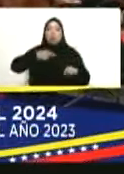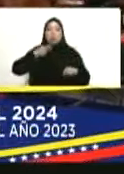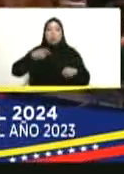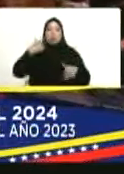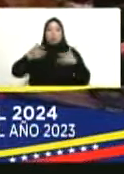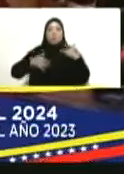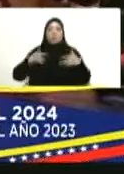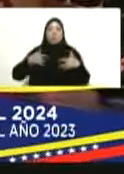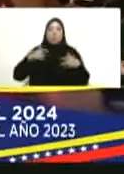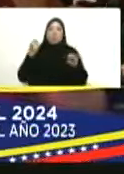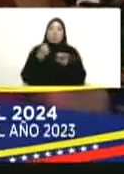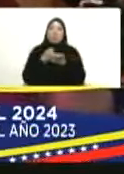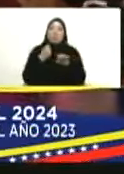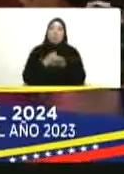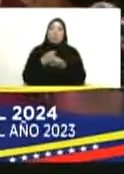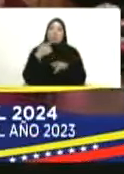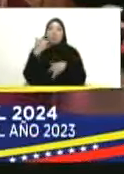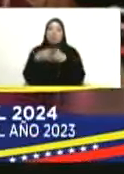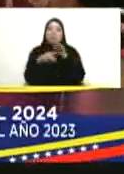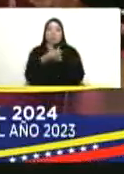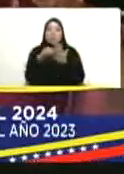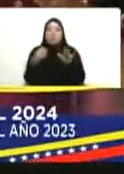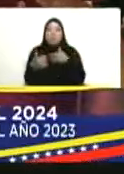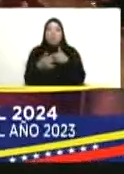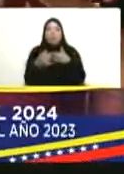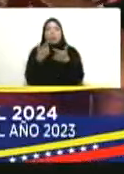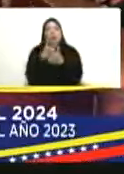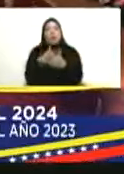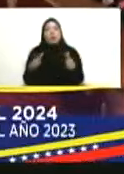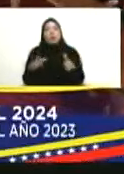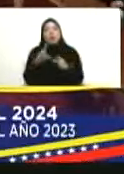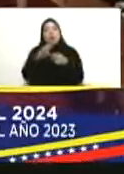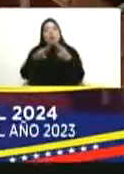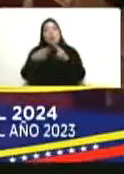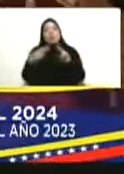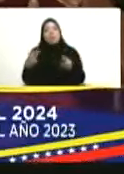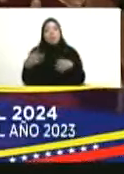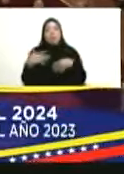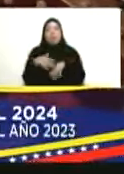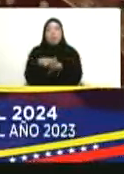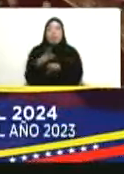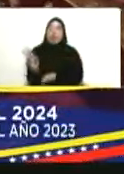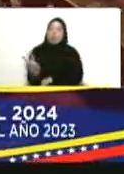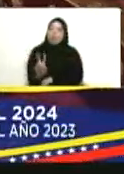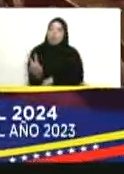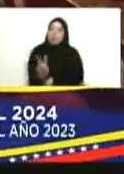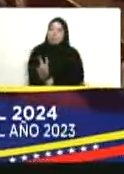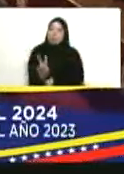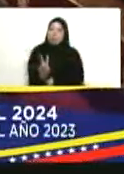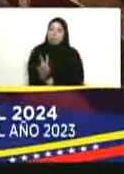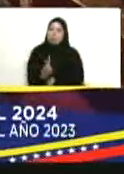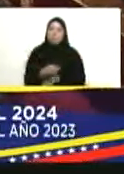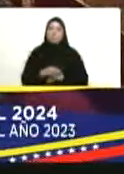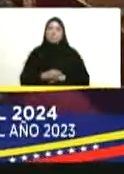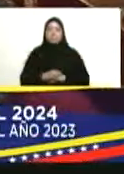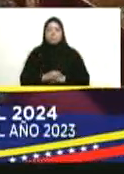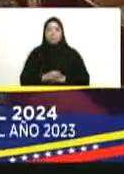así como cualquier tipo de acciones que atenten contra la soberanía, la paz y la integridad territorial de Venezuela.